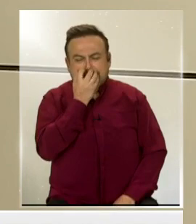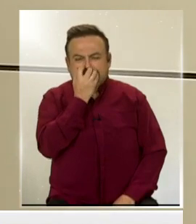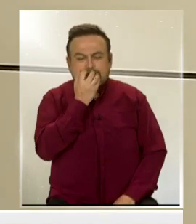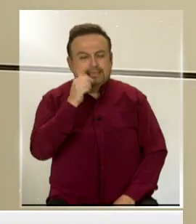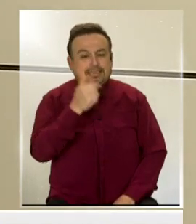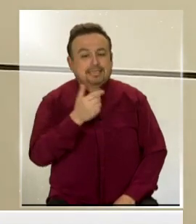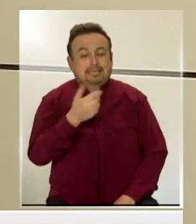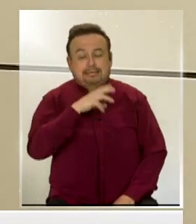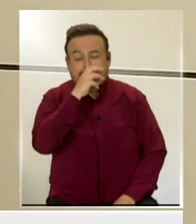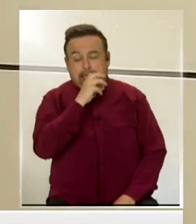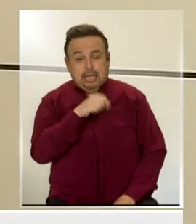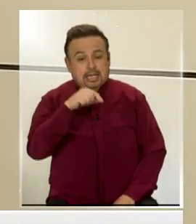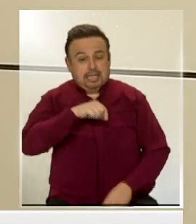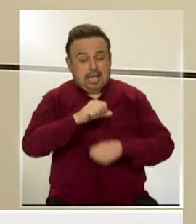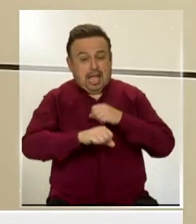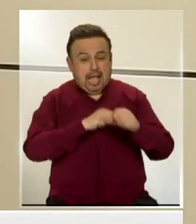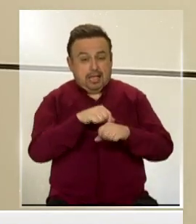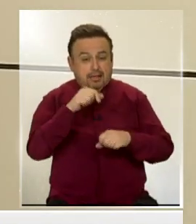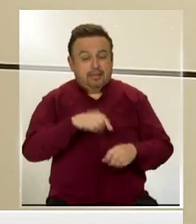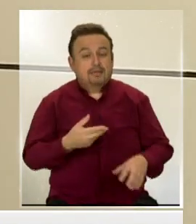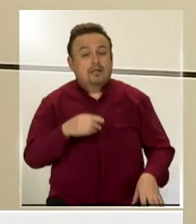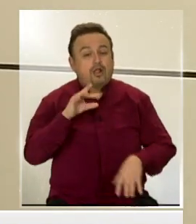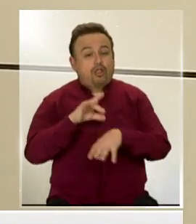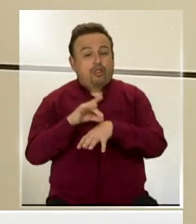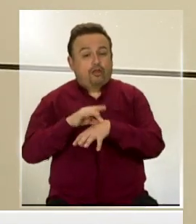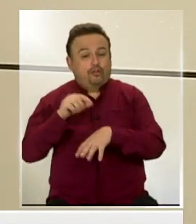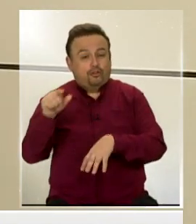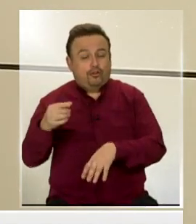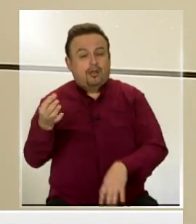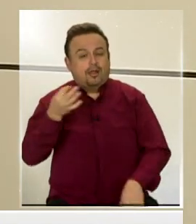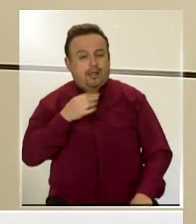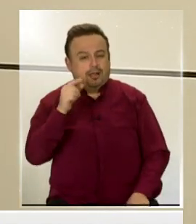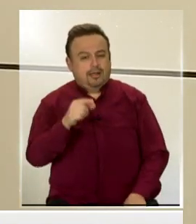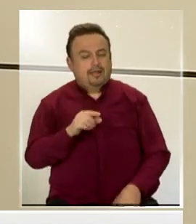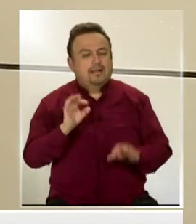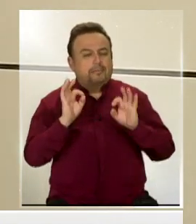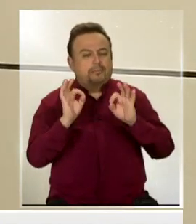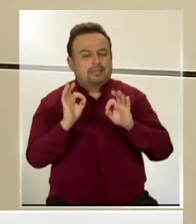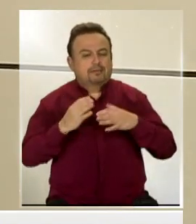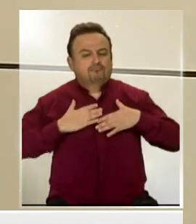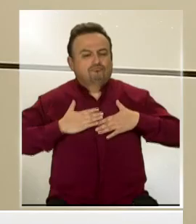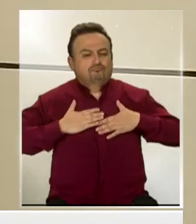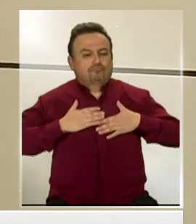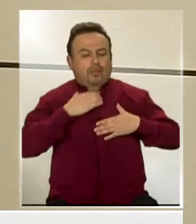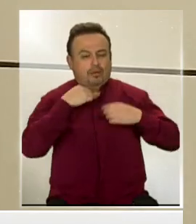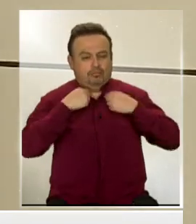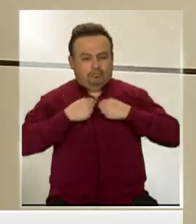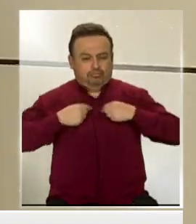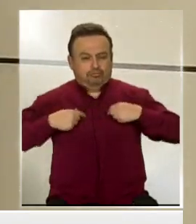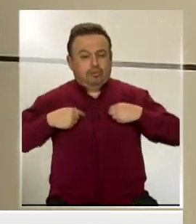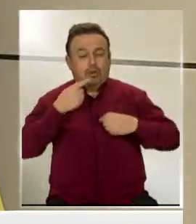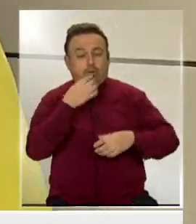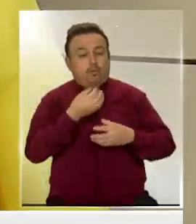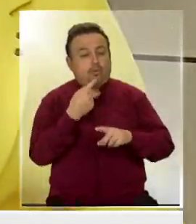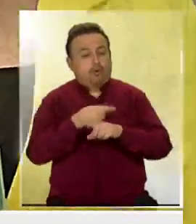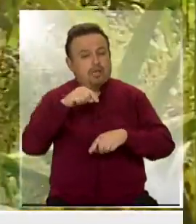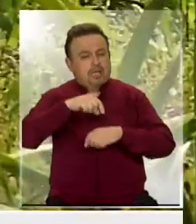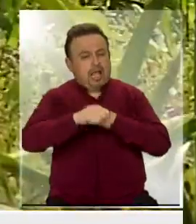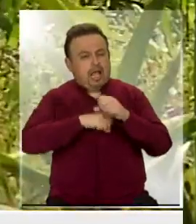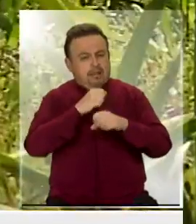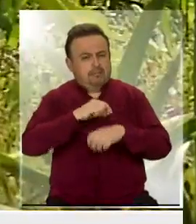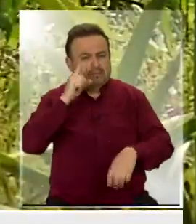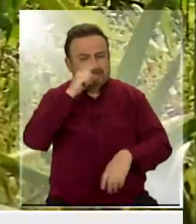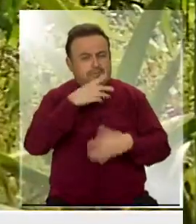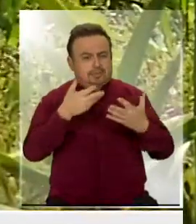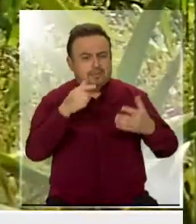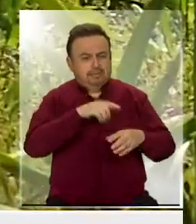especialmente este año, nos comentaba entonces la doctora María Teresa Parada, broncopulmonar de la Clínica Las Condes, con quien vamos a conversar esta tarde. Doctora, este es un año más